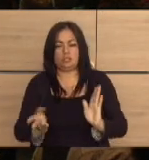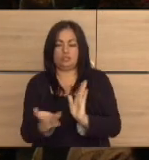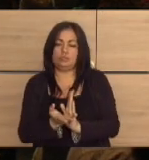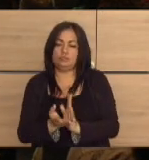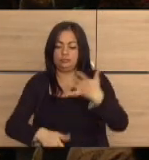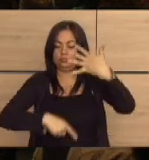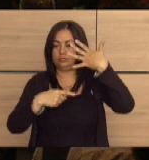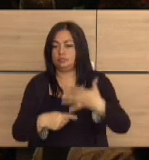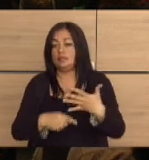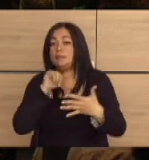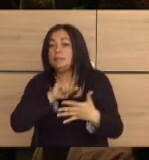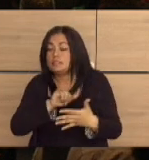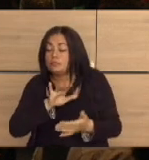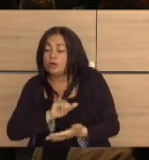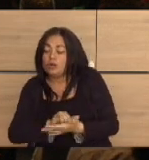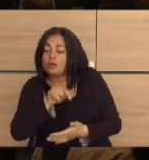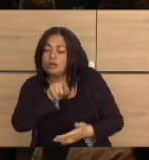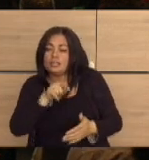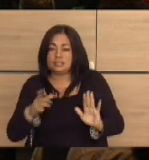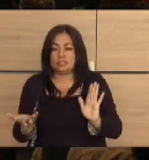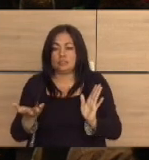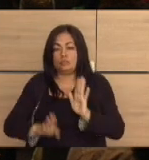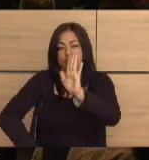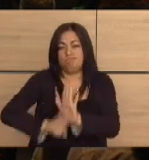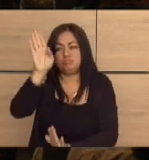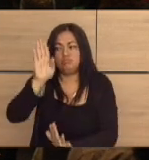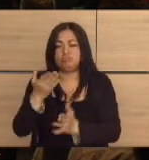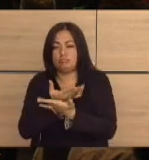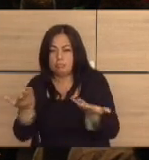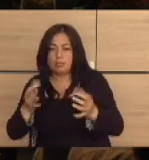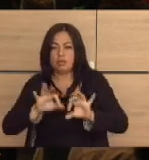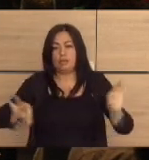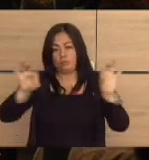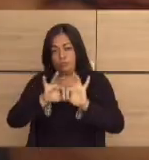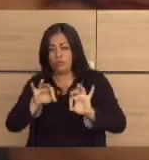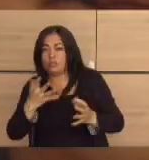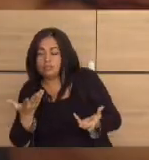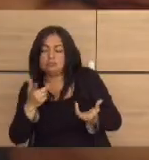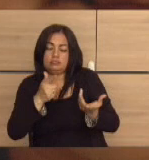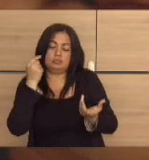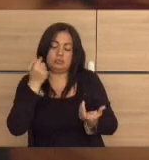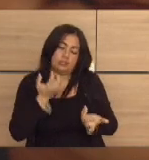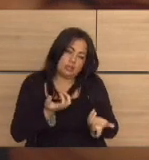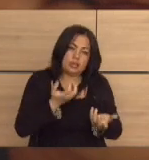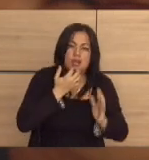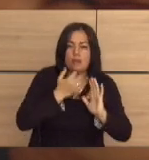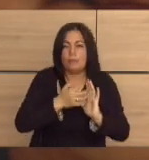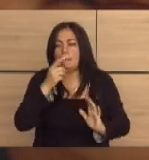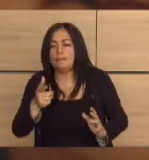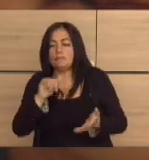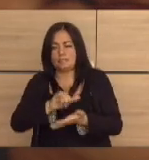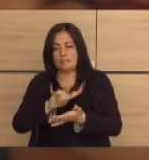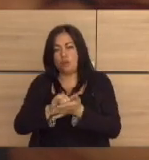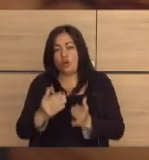evaluación como un instrumento para avanzar en torno a competencias ciudadanas y competencias socioemocionales, que como les cuento, inicia la